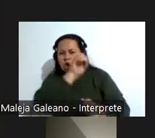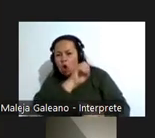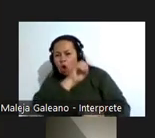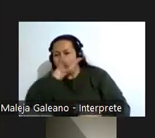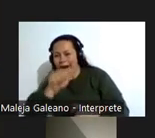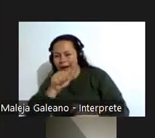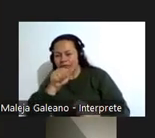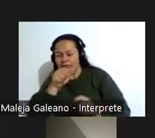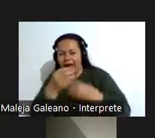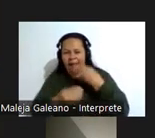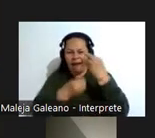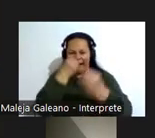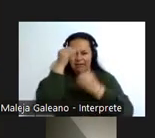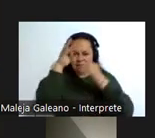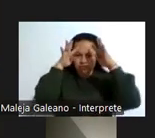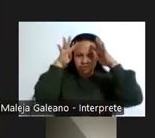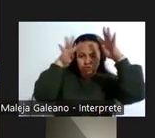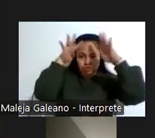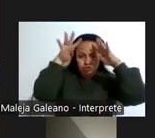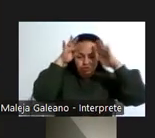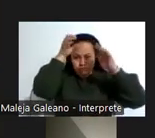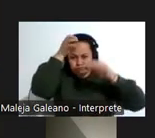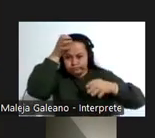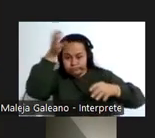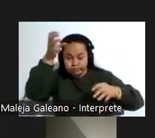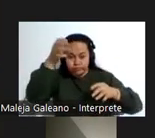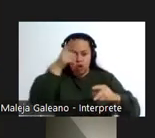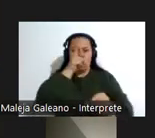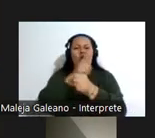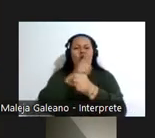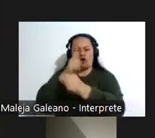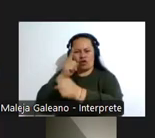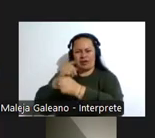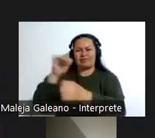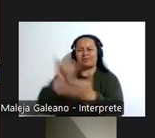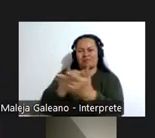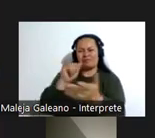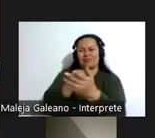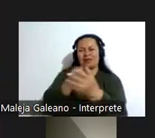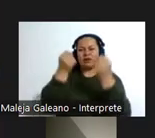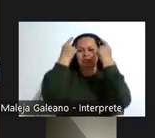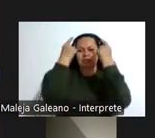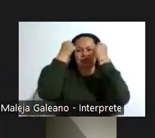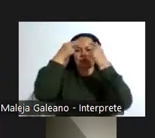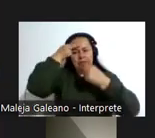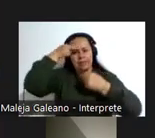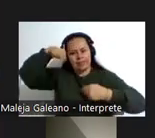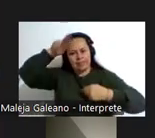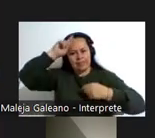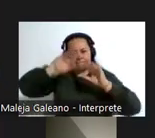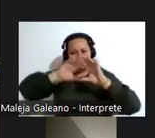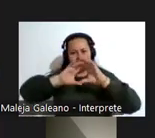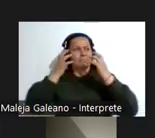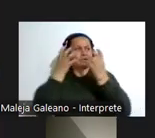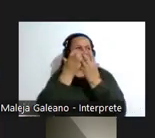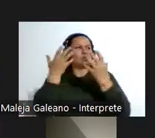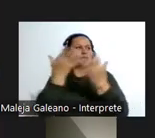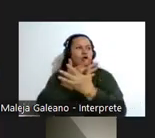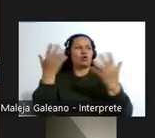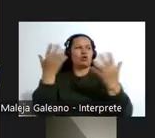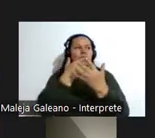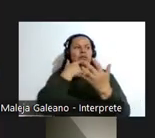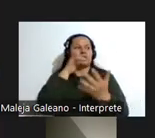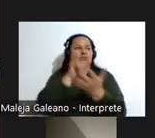conocimiento, pues efectivamente tenemos nuestras propias formas de entender e interpretar el mundo, y esas formas son